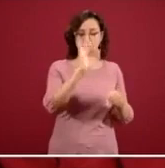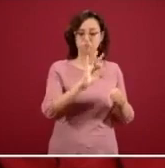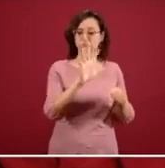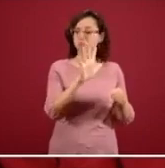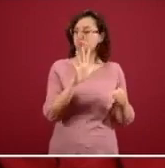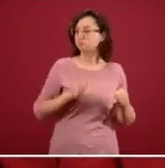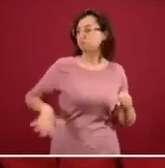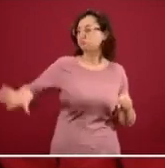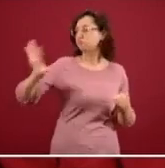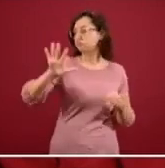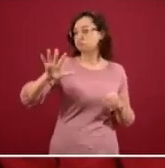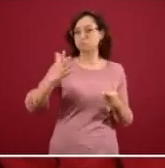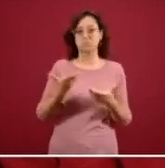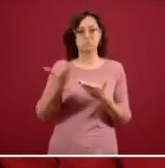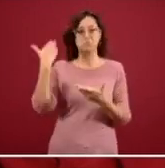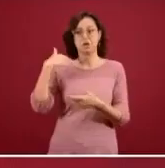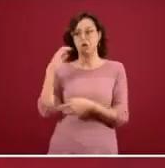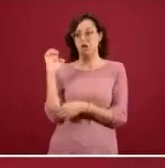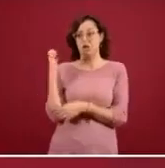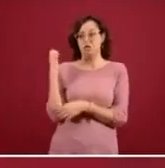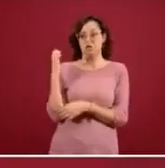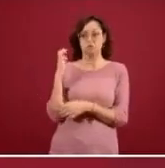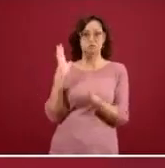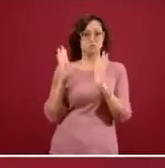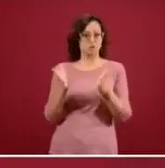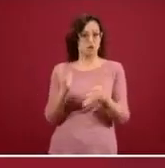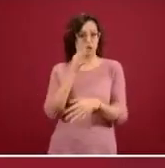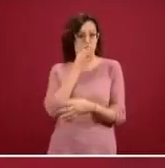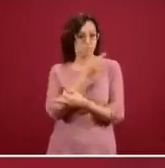habíamos advertido desde enero, llegada a la fase 2,